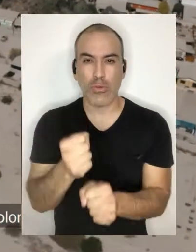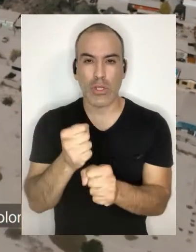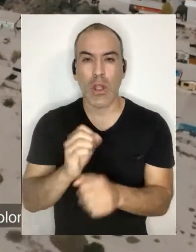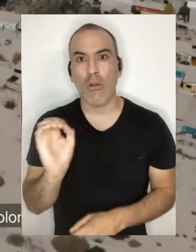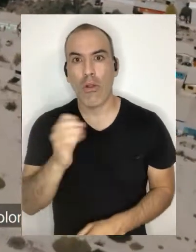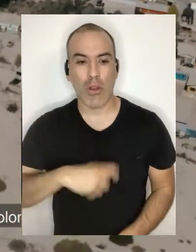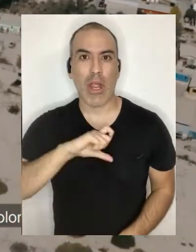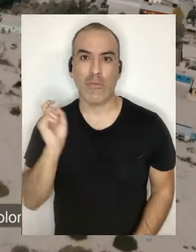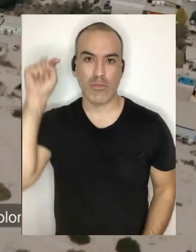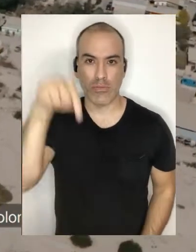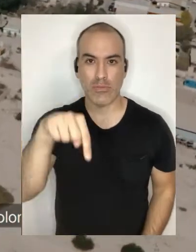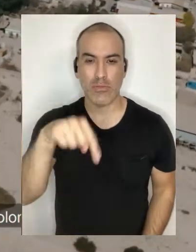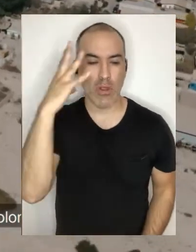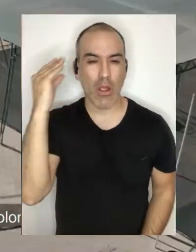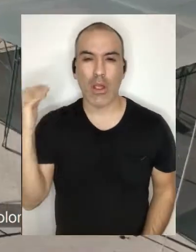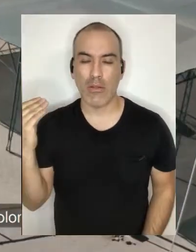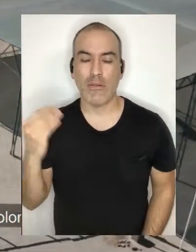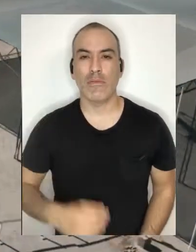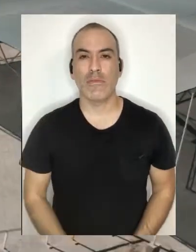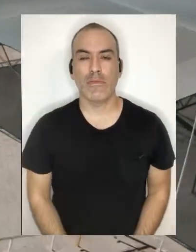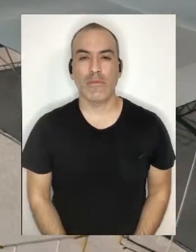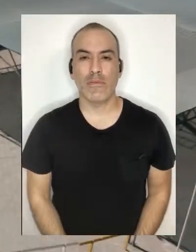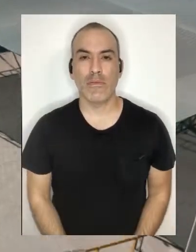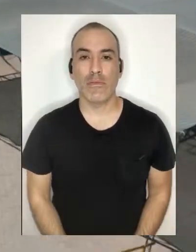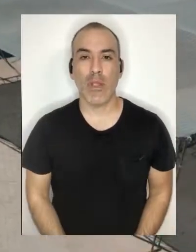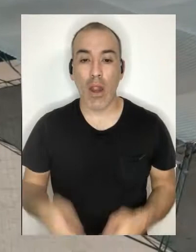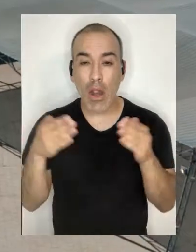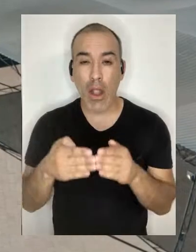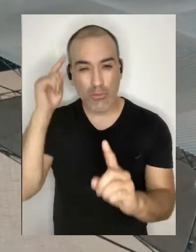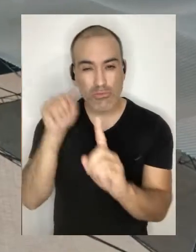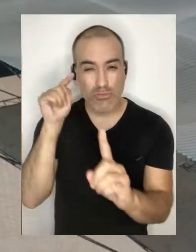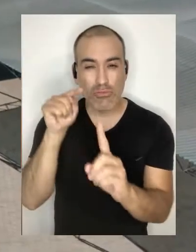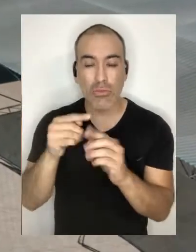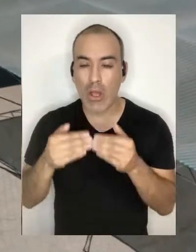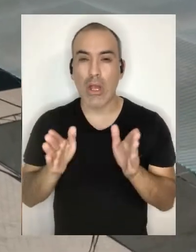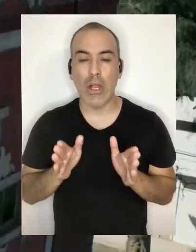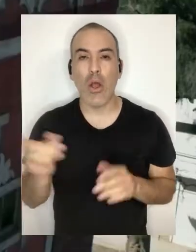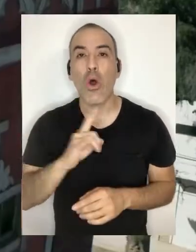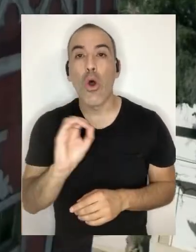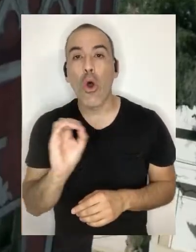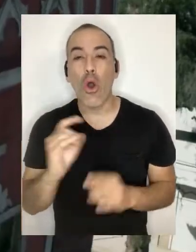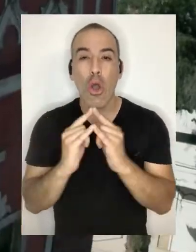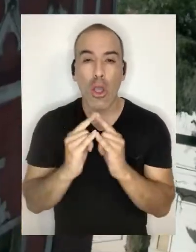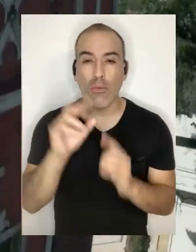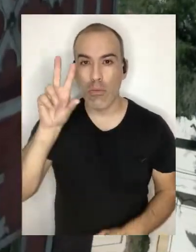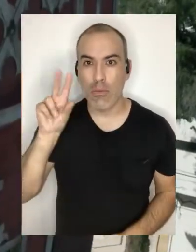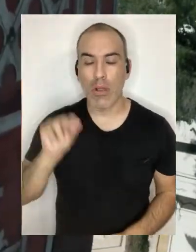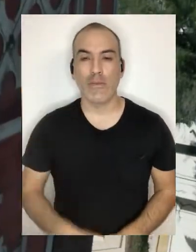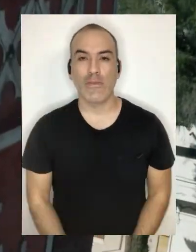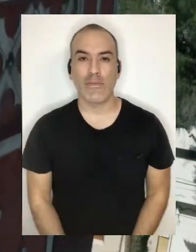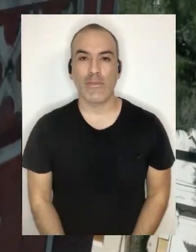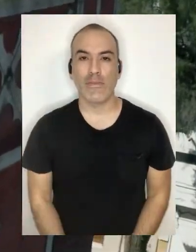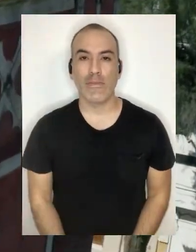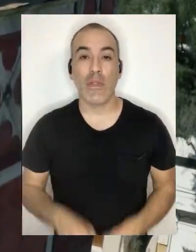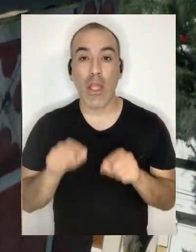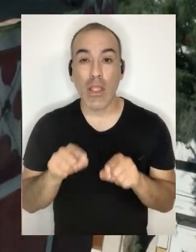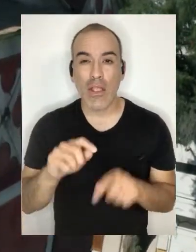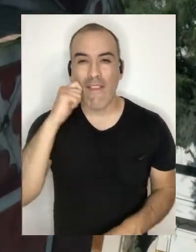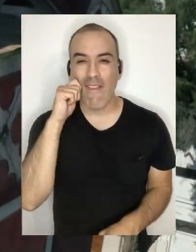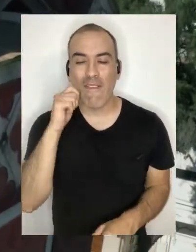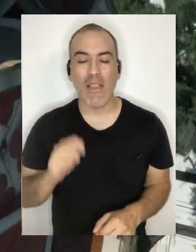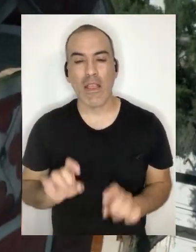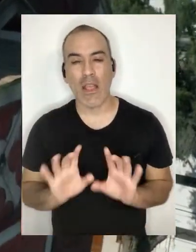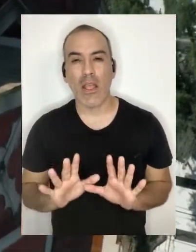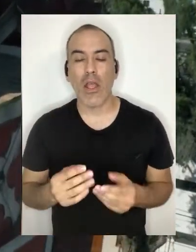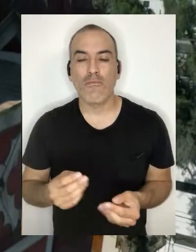la conquista, del abandono colonial, de la fiebre libertaria o el embrujo de la plata. Es pulso de la